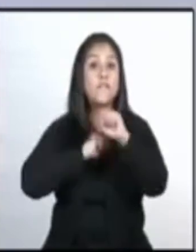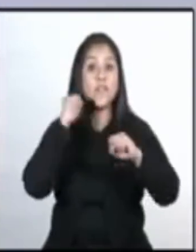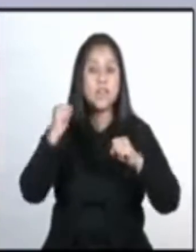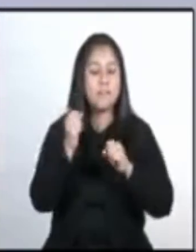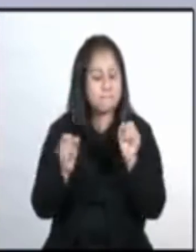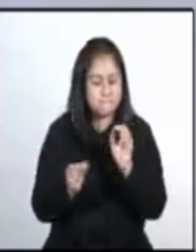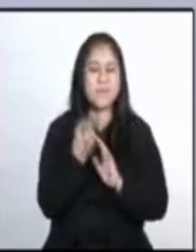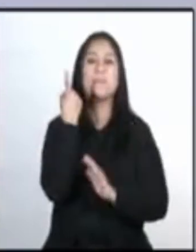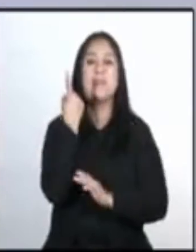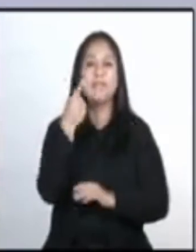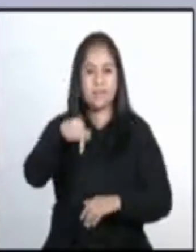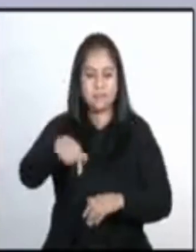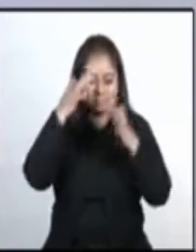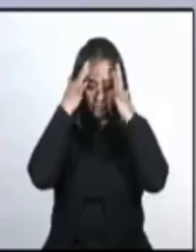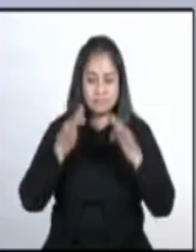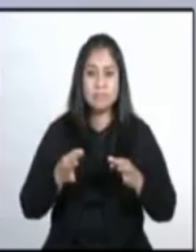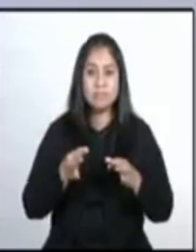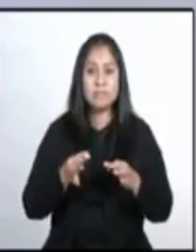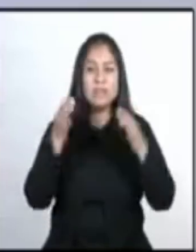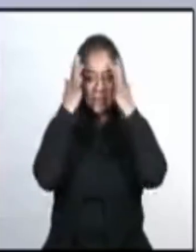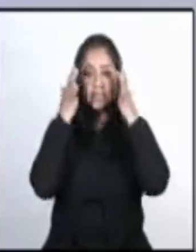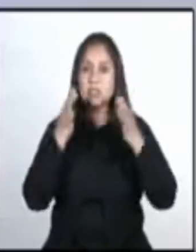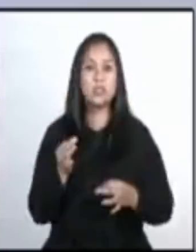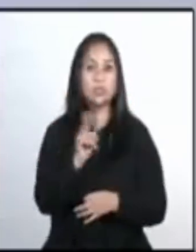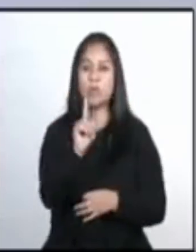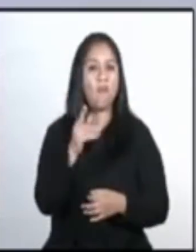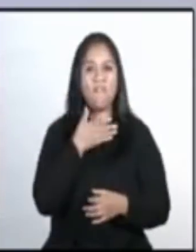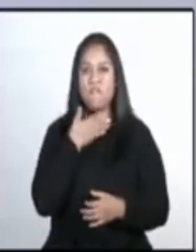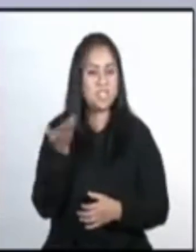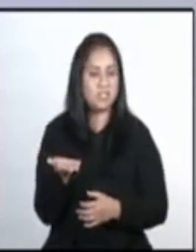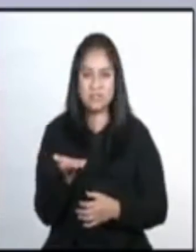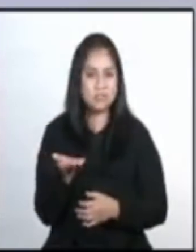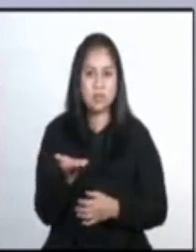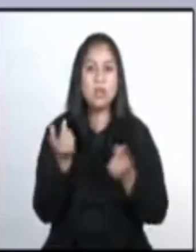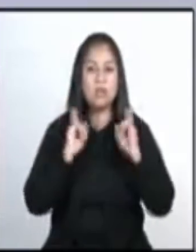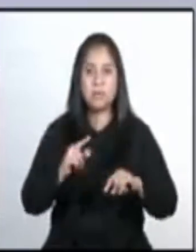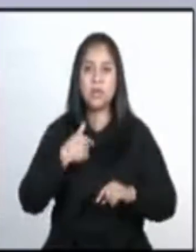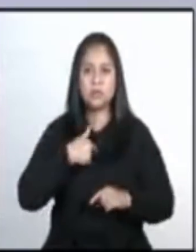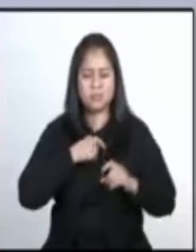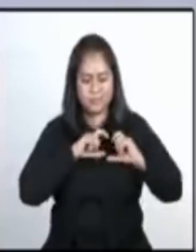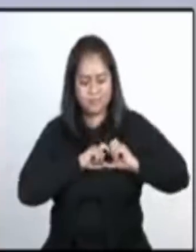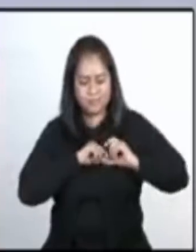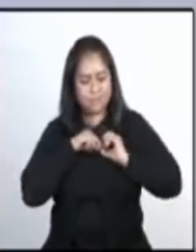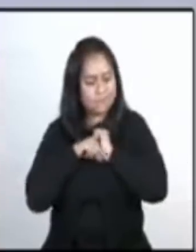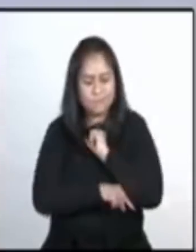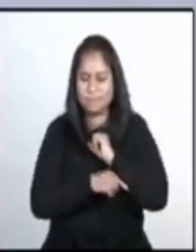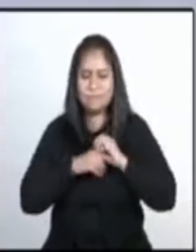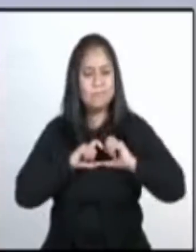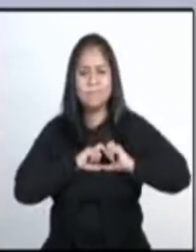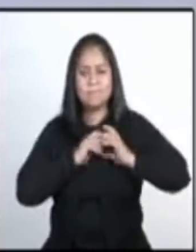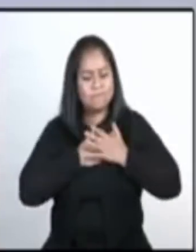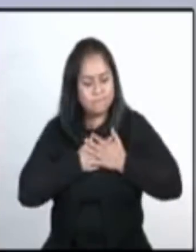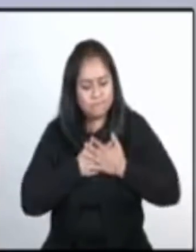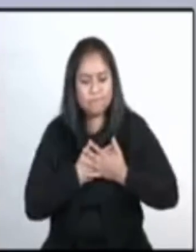primera vez tenerlas que tomar, decisiones que no son fáciles, pero que lo hago desde lo profundo de mi corazón, porque no solo